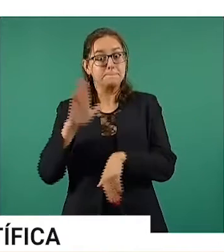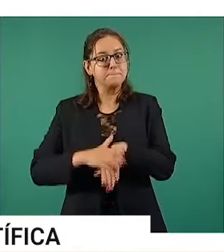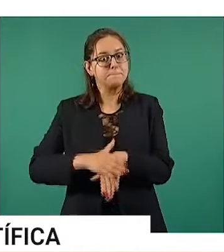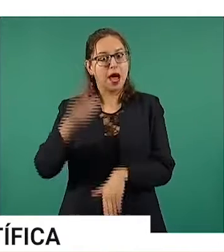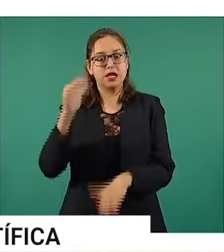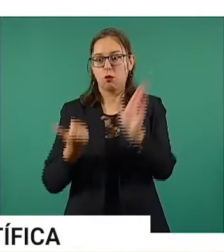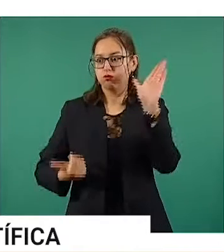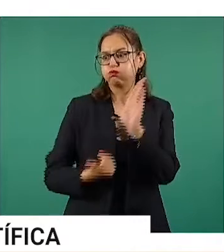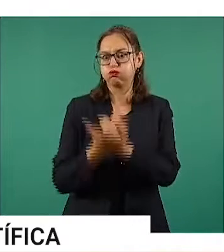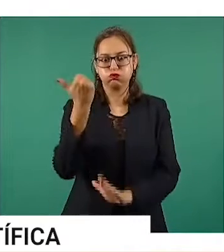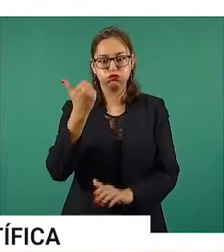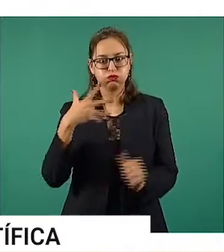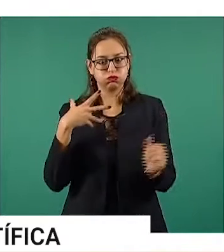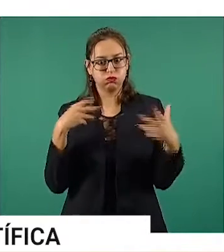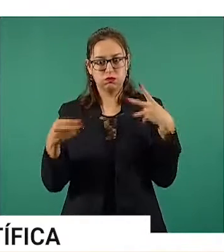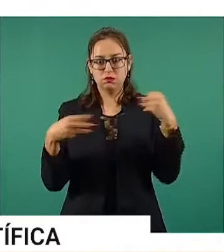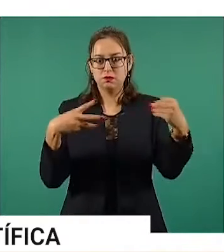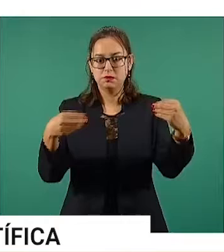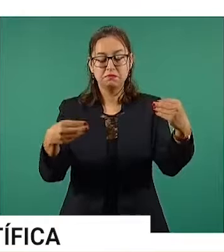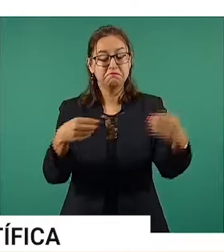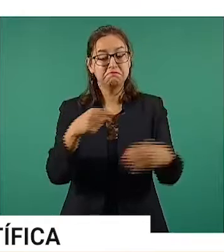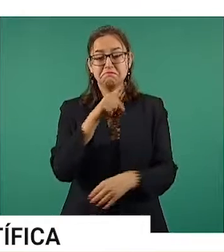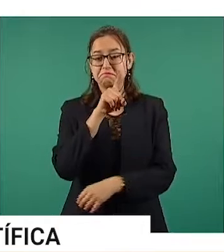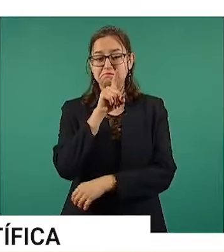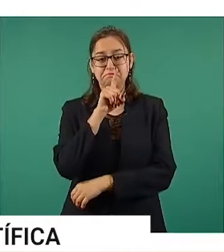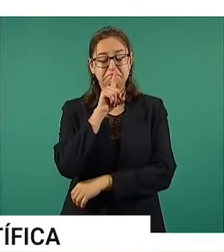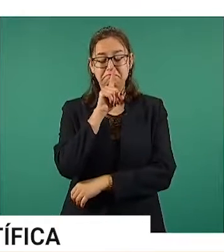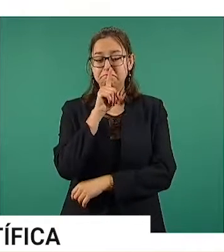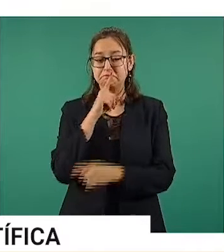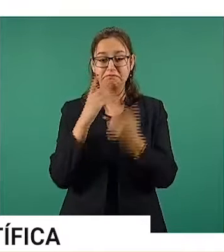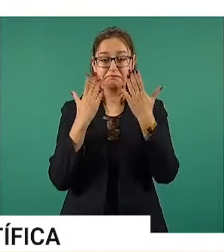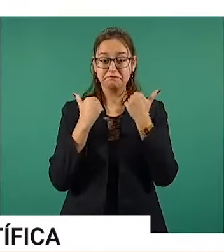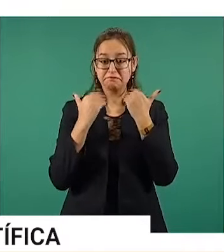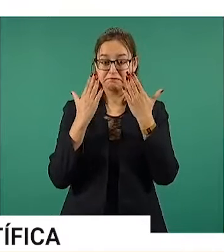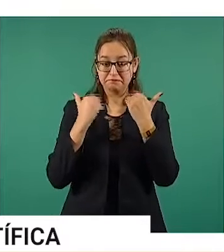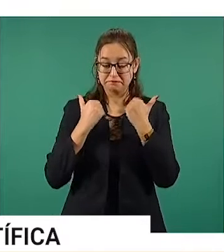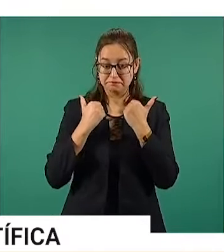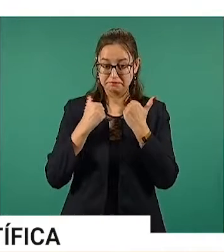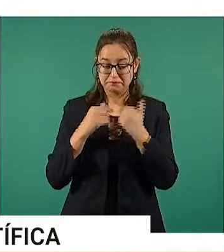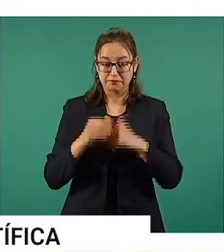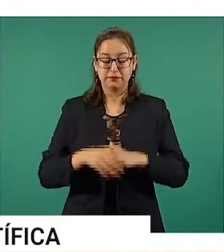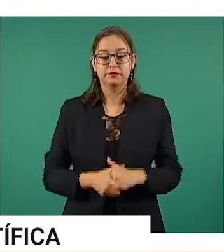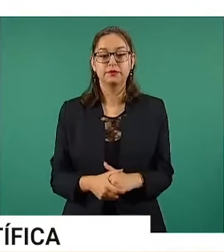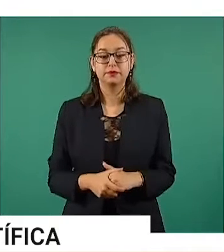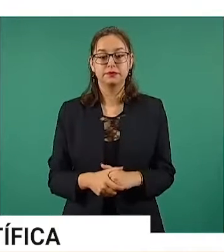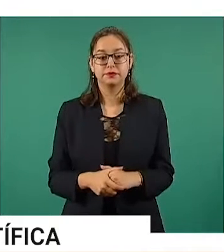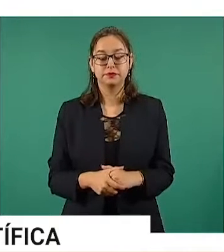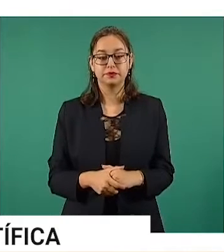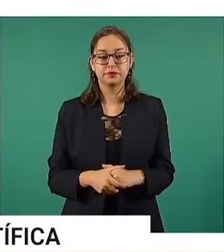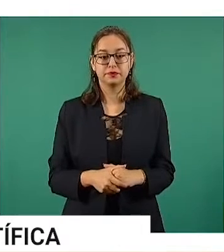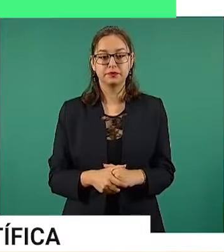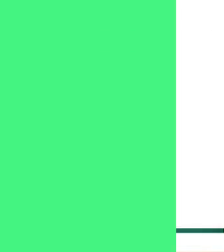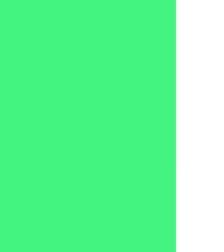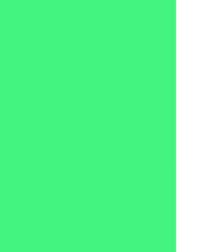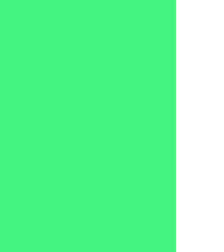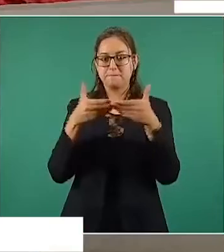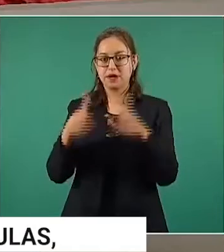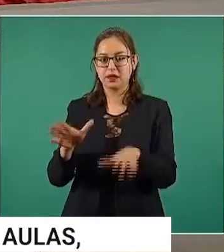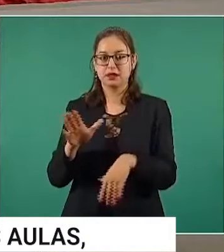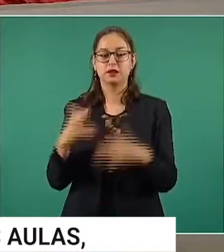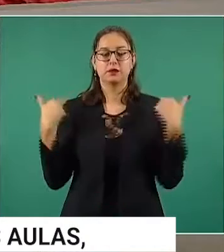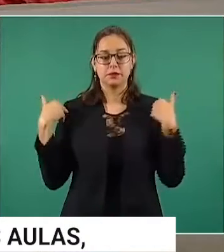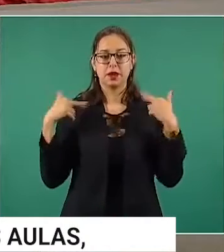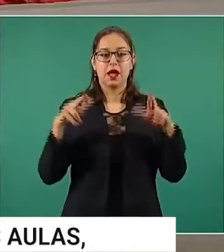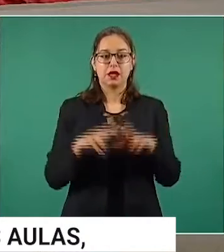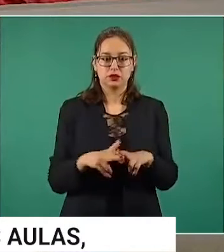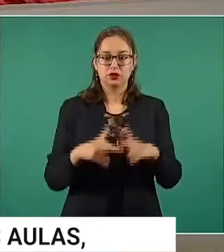haya repercutido en un incremento de casos de contagios o de casos de importancia.